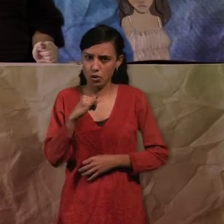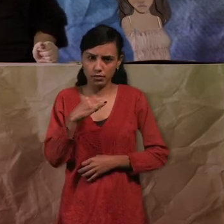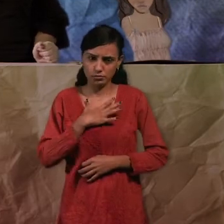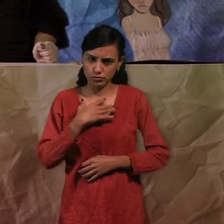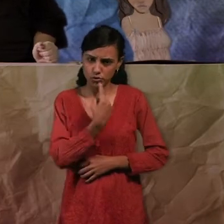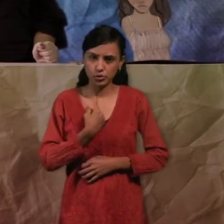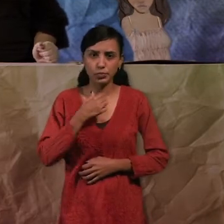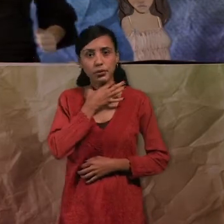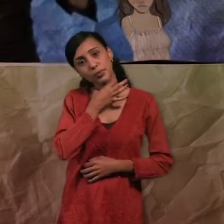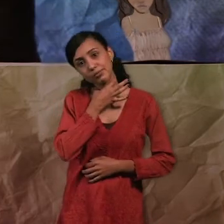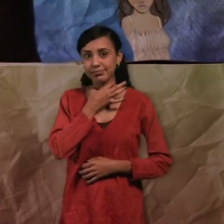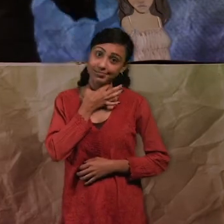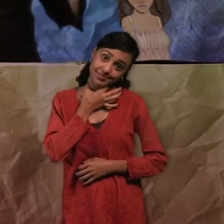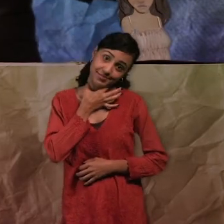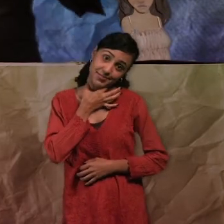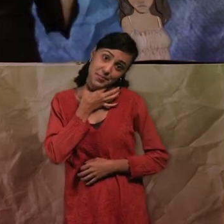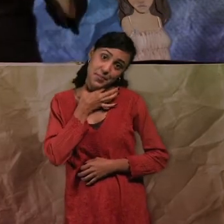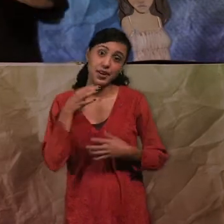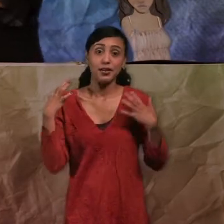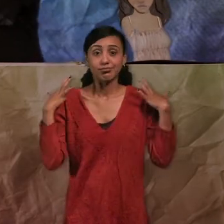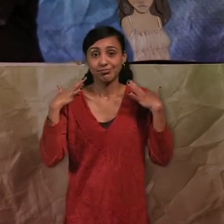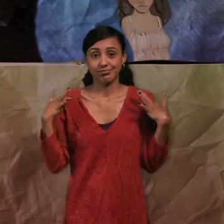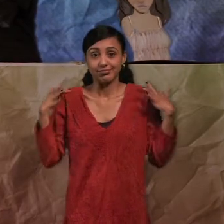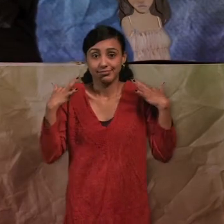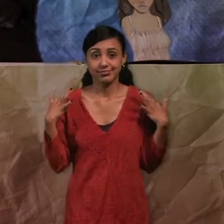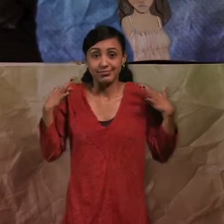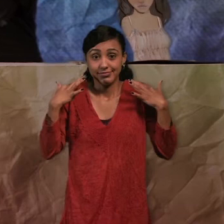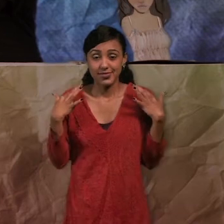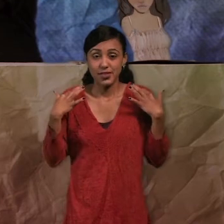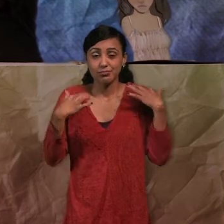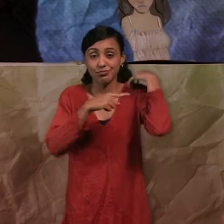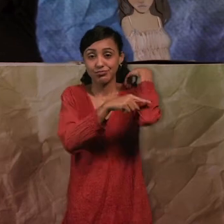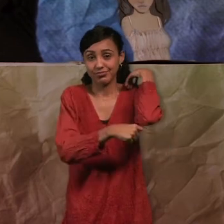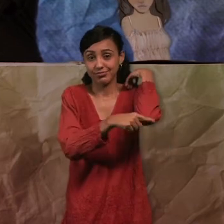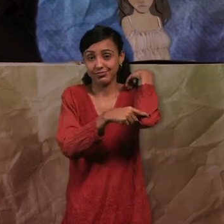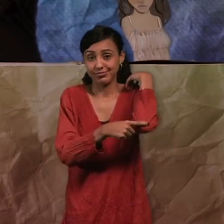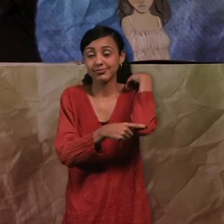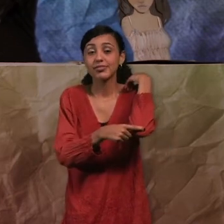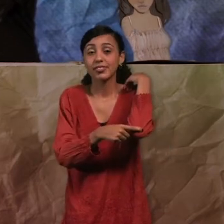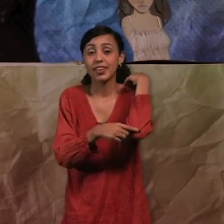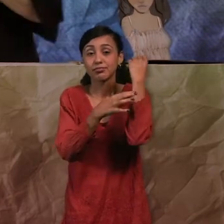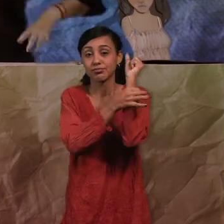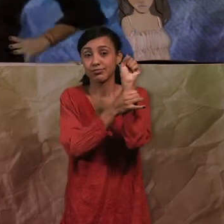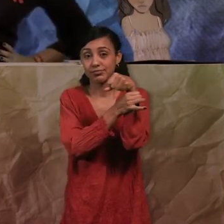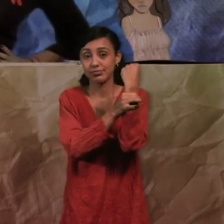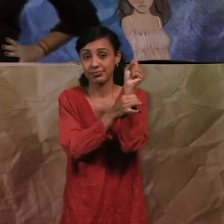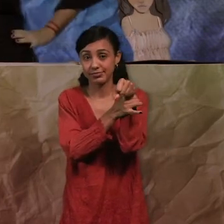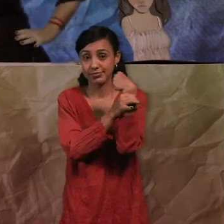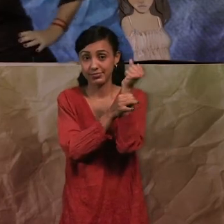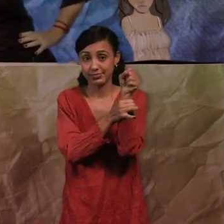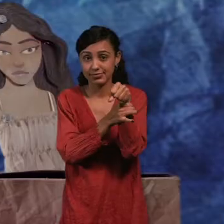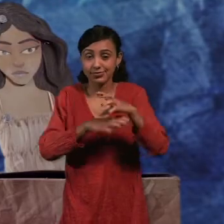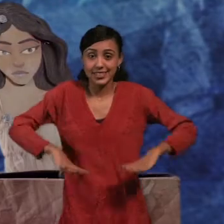ejemplo, en el cuello, en los hombros, en el codo, en la muñeca, en